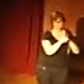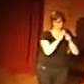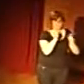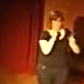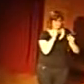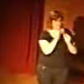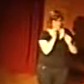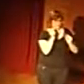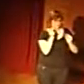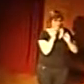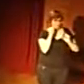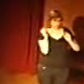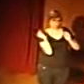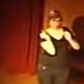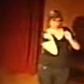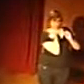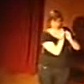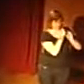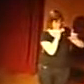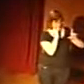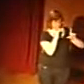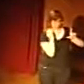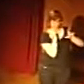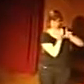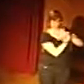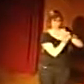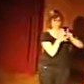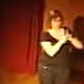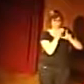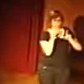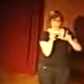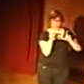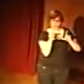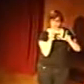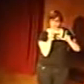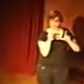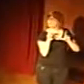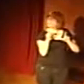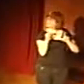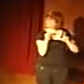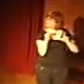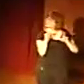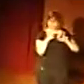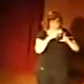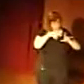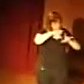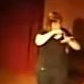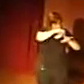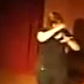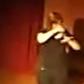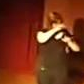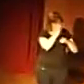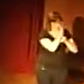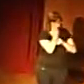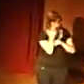eh que entran por las distintas vidrieras y la matización que hace el propio eh Pérez villamil de todas las cresterías y todas las